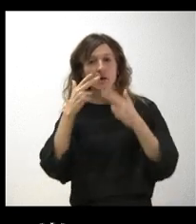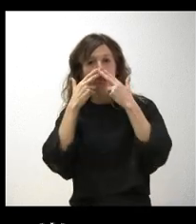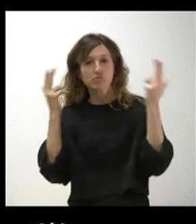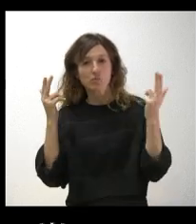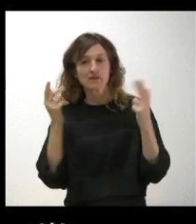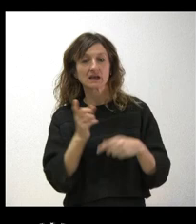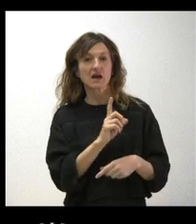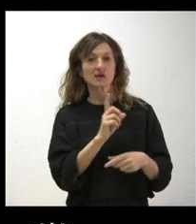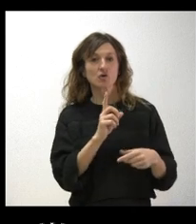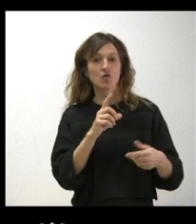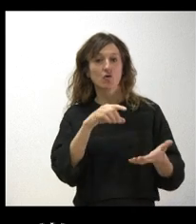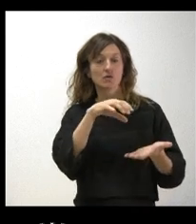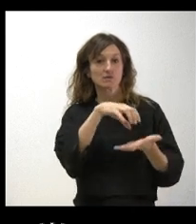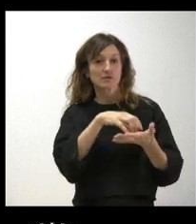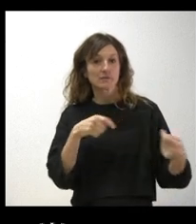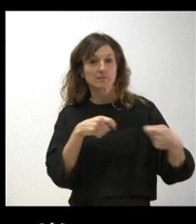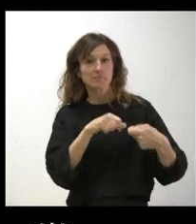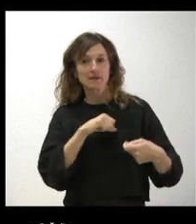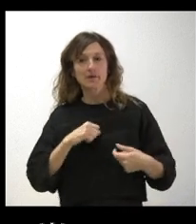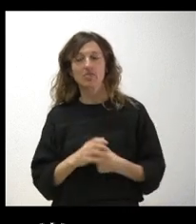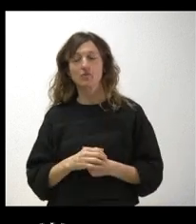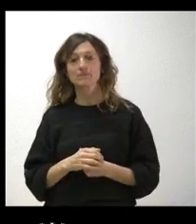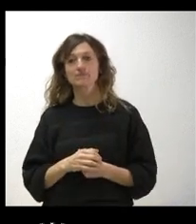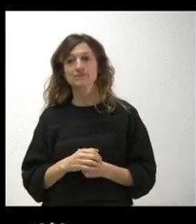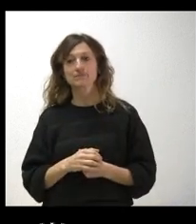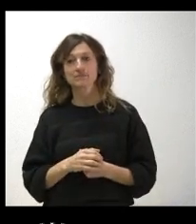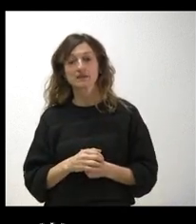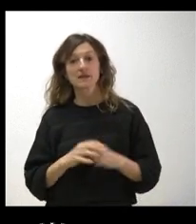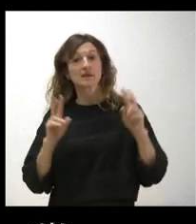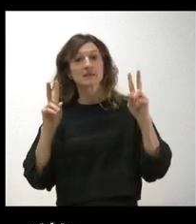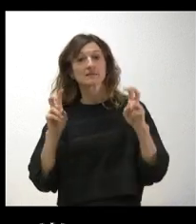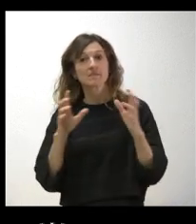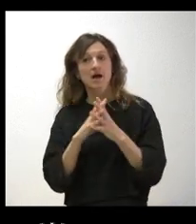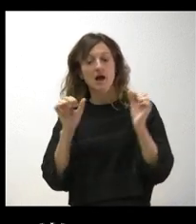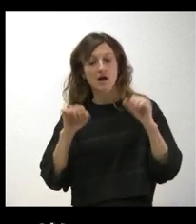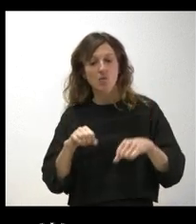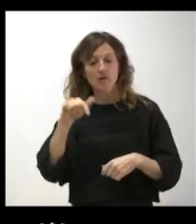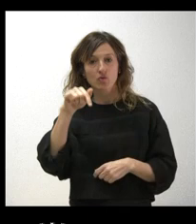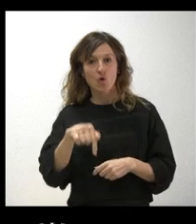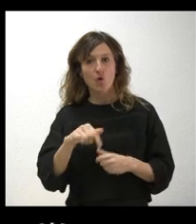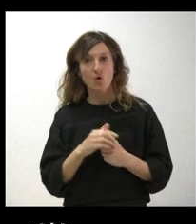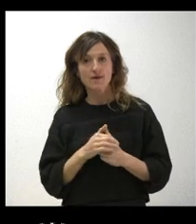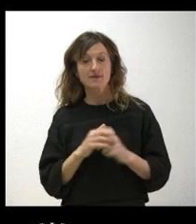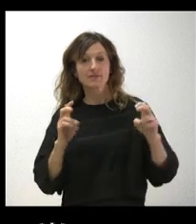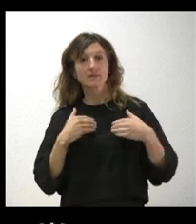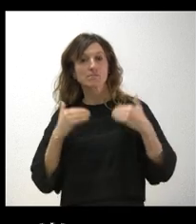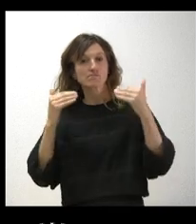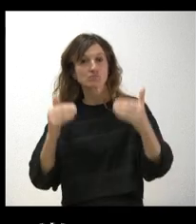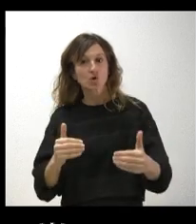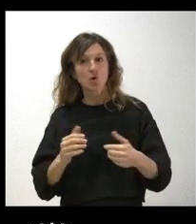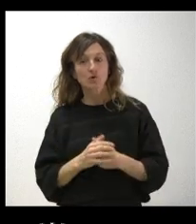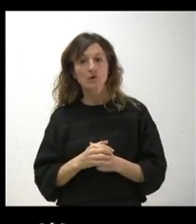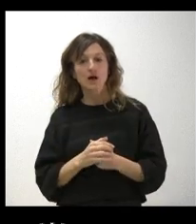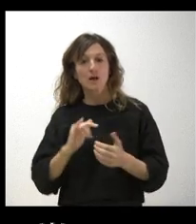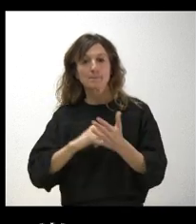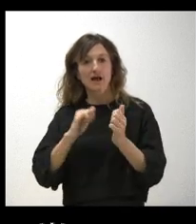no sea en una clínica privada y después respecto a un acuerdo que se ha tomado hoy de prórroga del bueno llama el plan